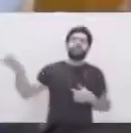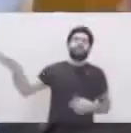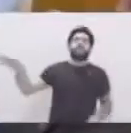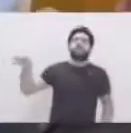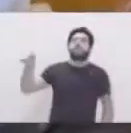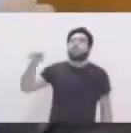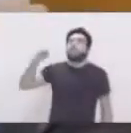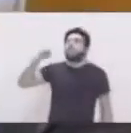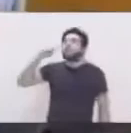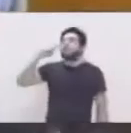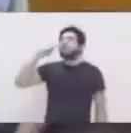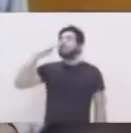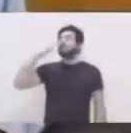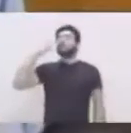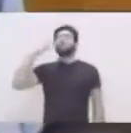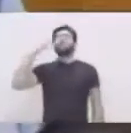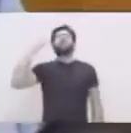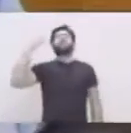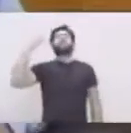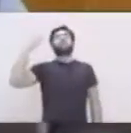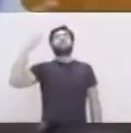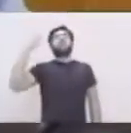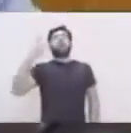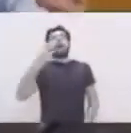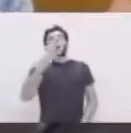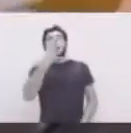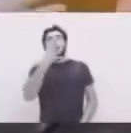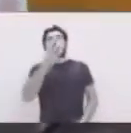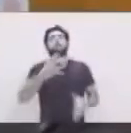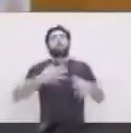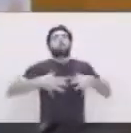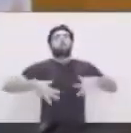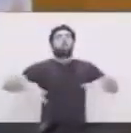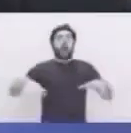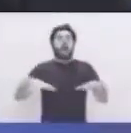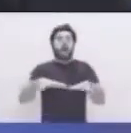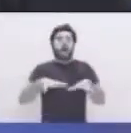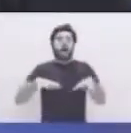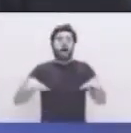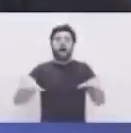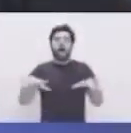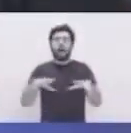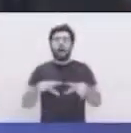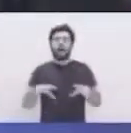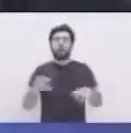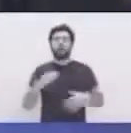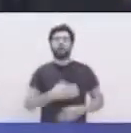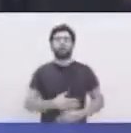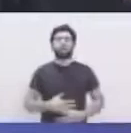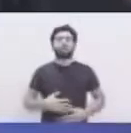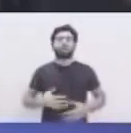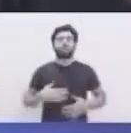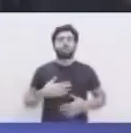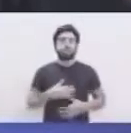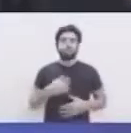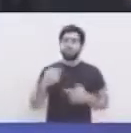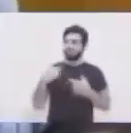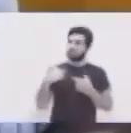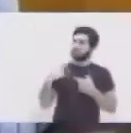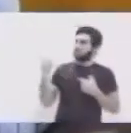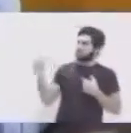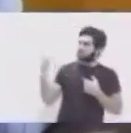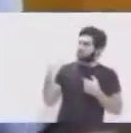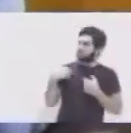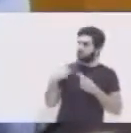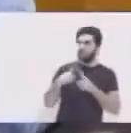olor a pan recién horneado, igual al que hacían en su casa. Se dio cuenta que a pesar de que eran tan diferentes,